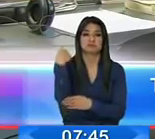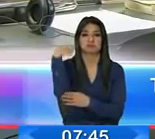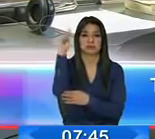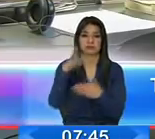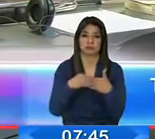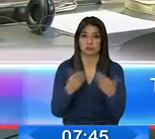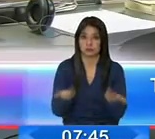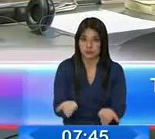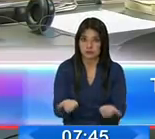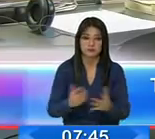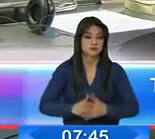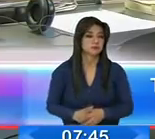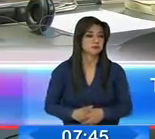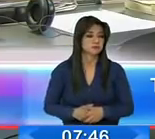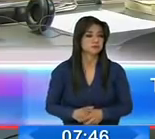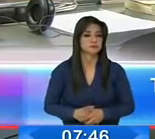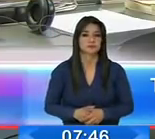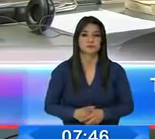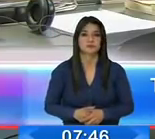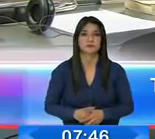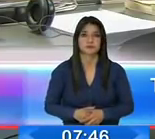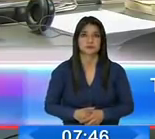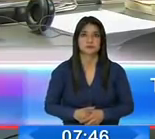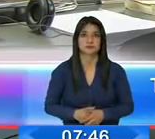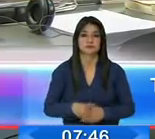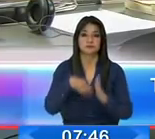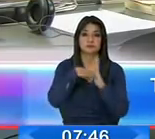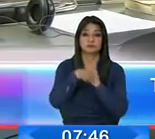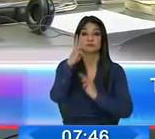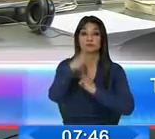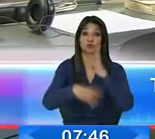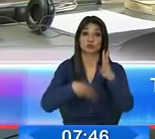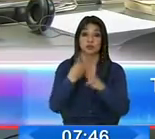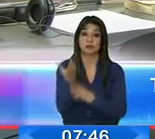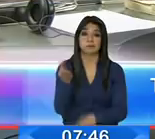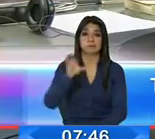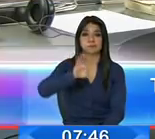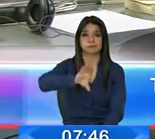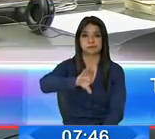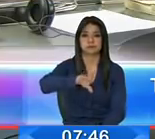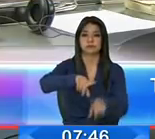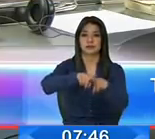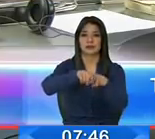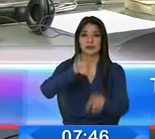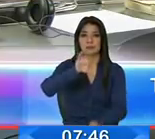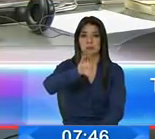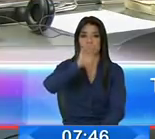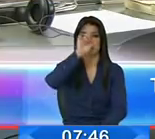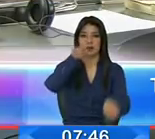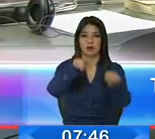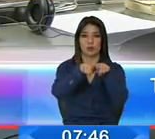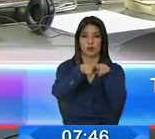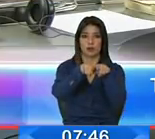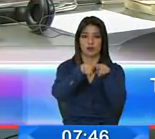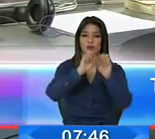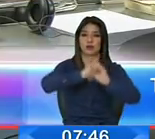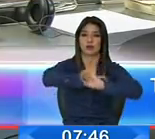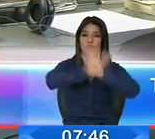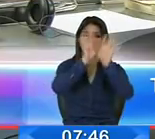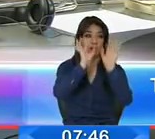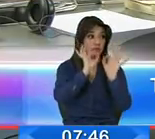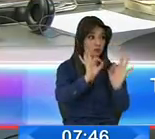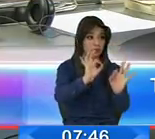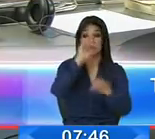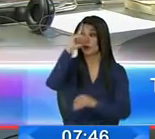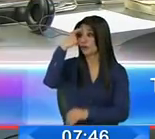y bueno, y para que el Banco Mundial desembolse depende de que el acuerdo con el fondo esté claro y concreto. Bueno, el gobierno